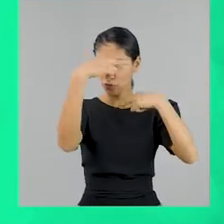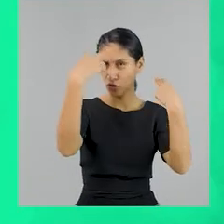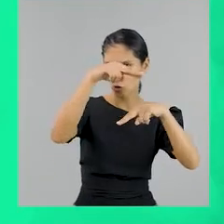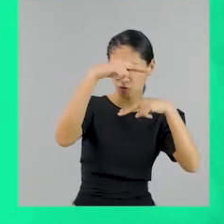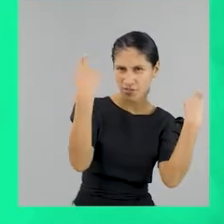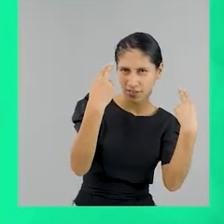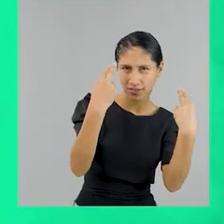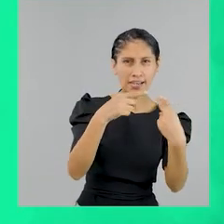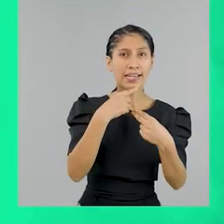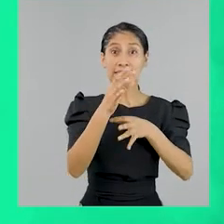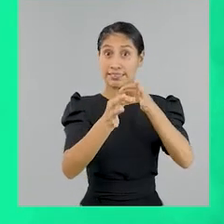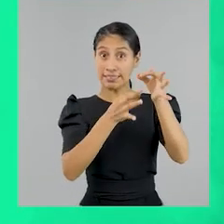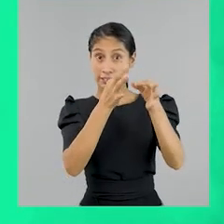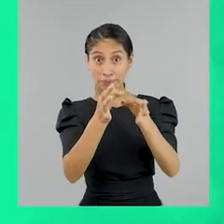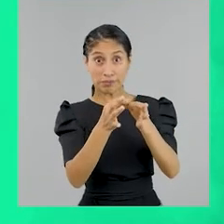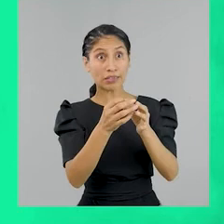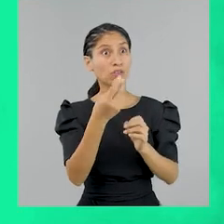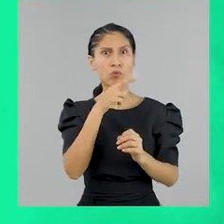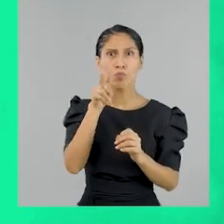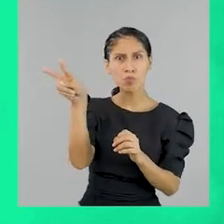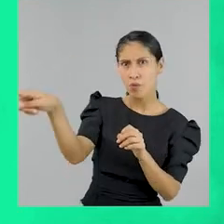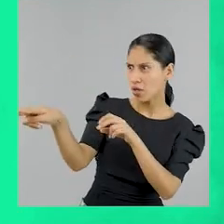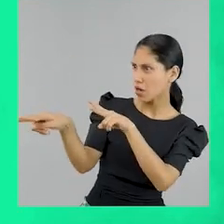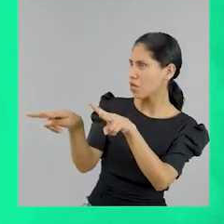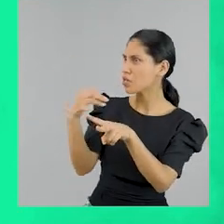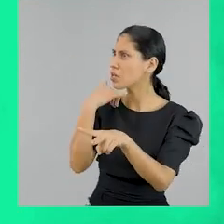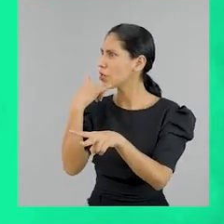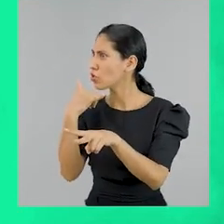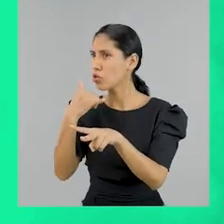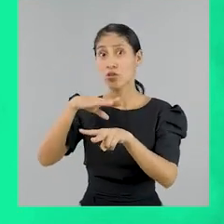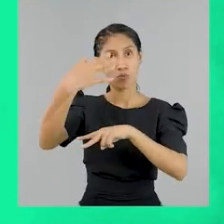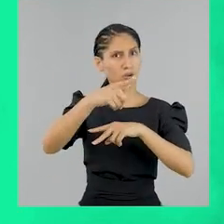género periodístico que narra brevemente un suceso actual.